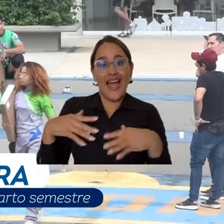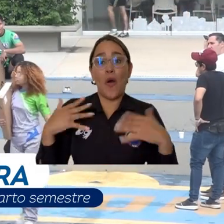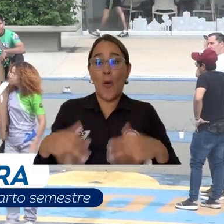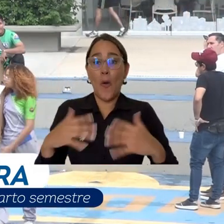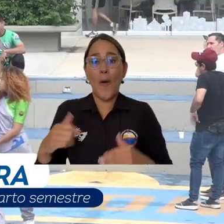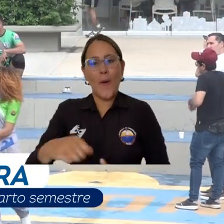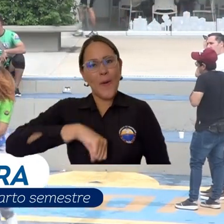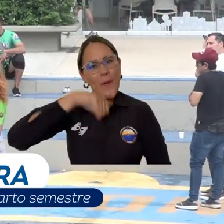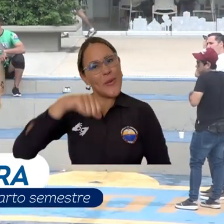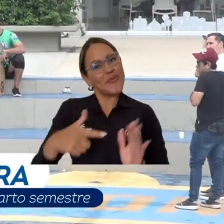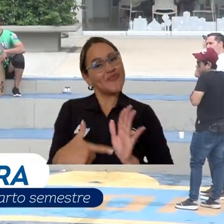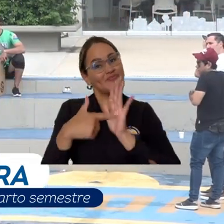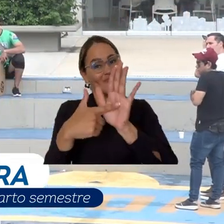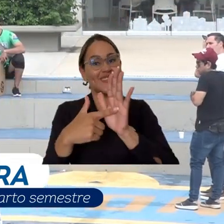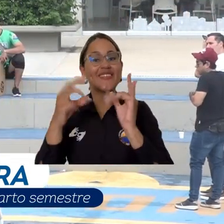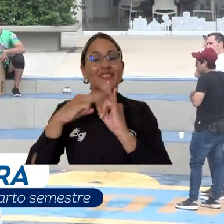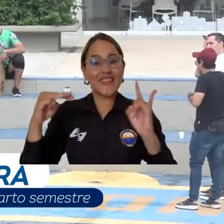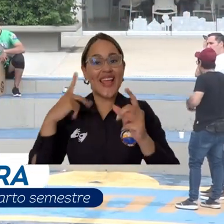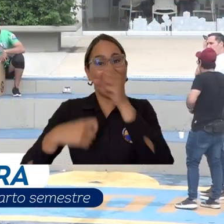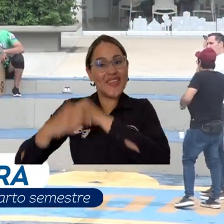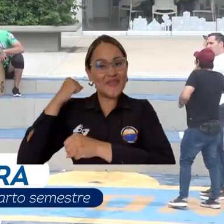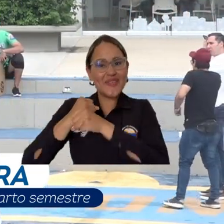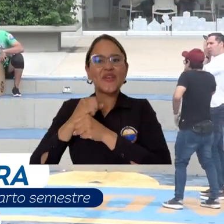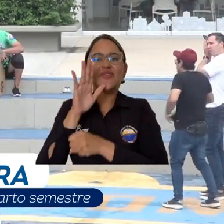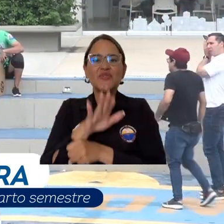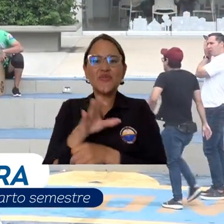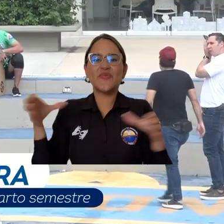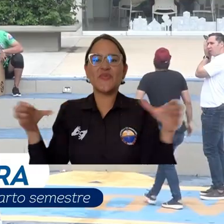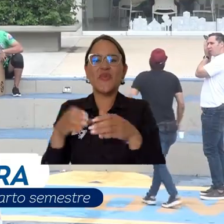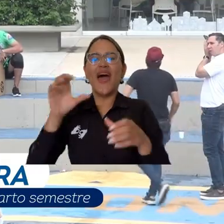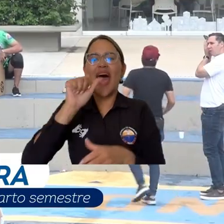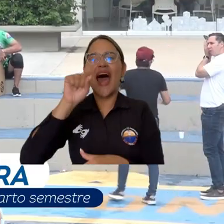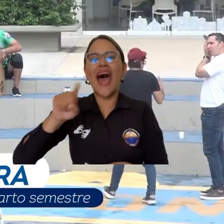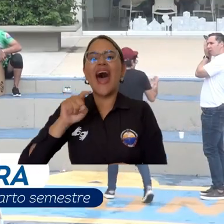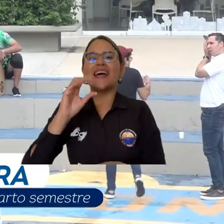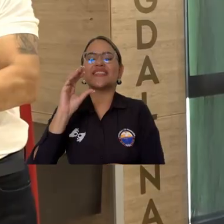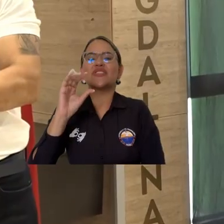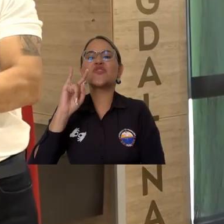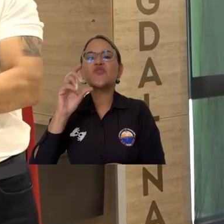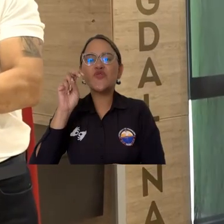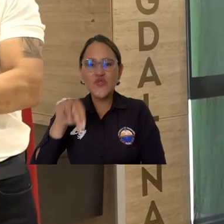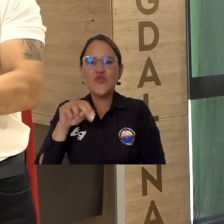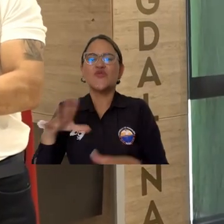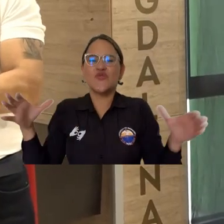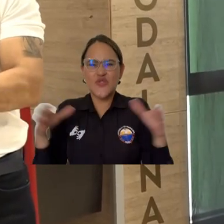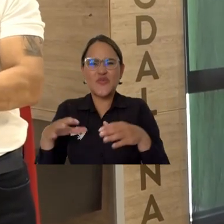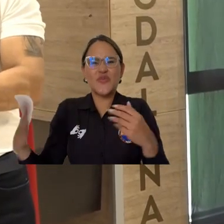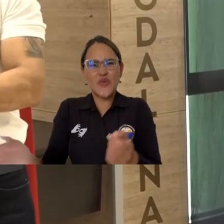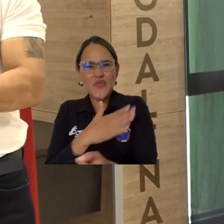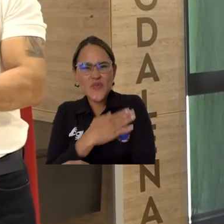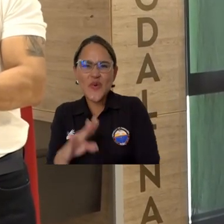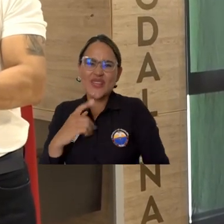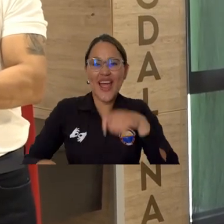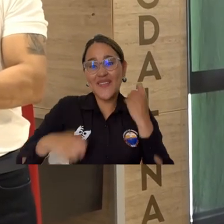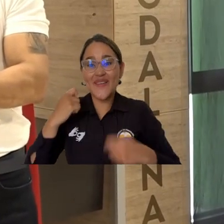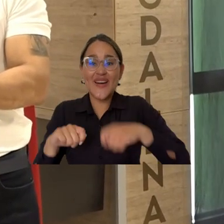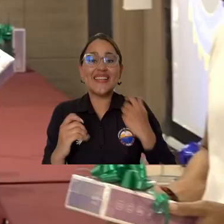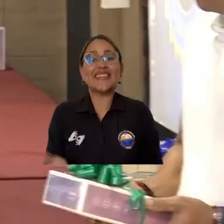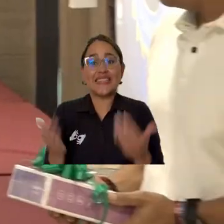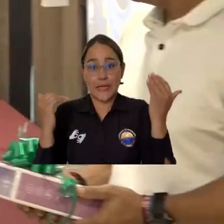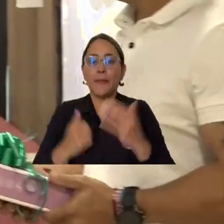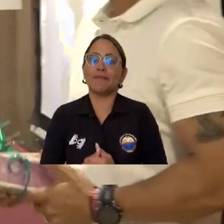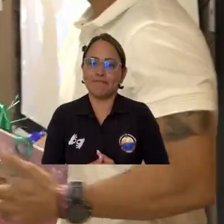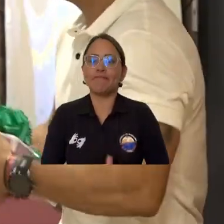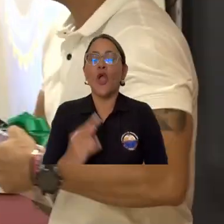haber representado a mi universidad. El año pasado en ASCUN ocupamos el primer puesto en la Orquesta Tropical. Unimagdalena otorga estos incentivos a través de